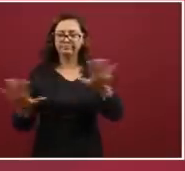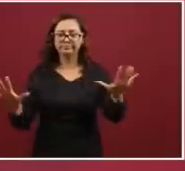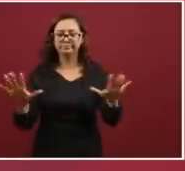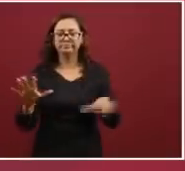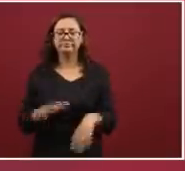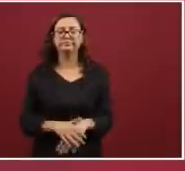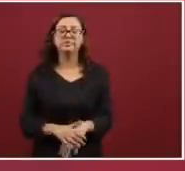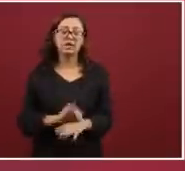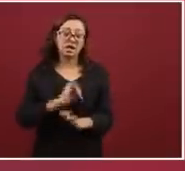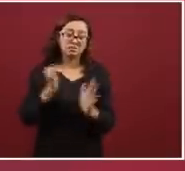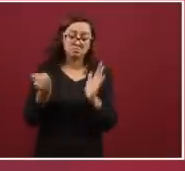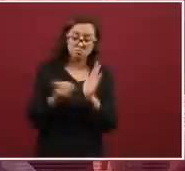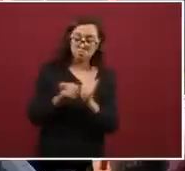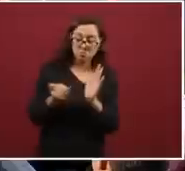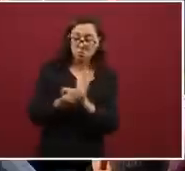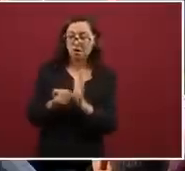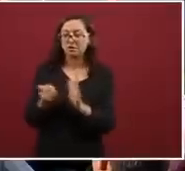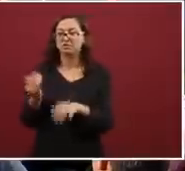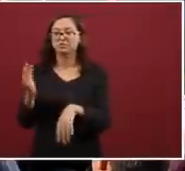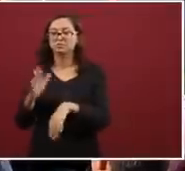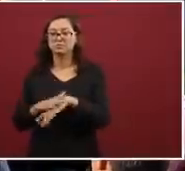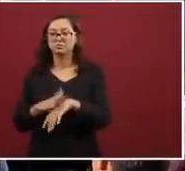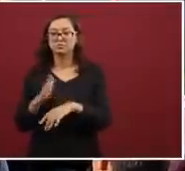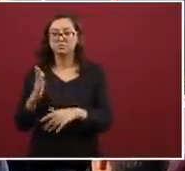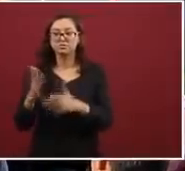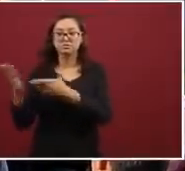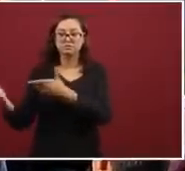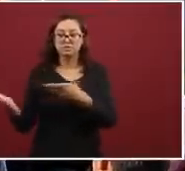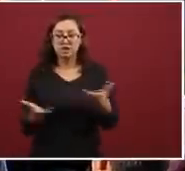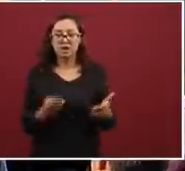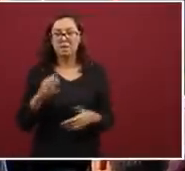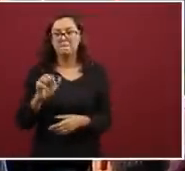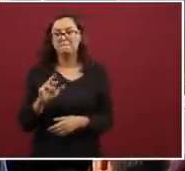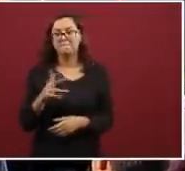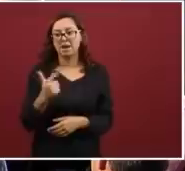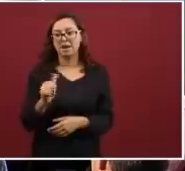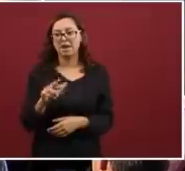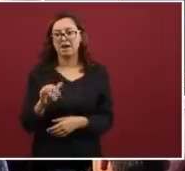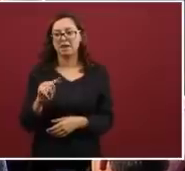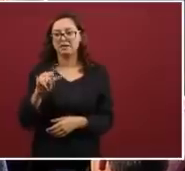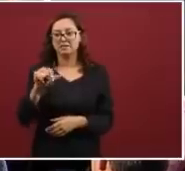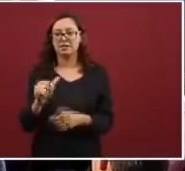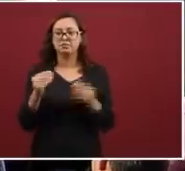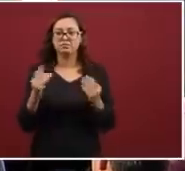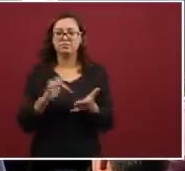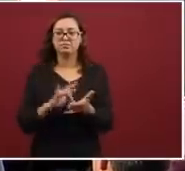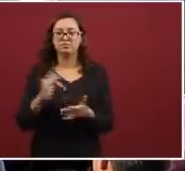impuestos y demás, ya le queda la palabra a Margarita. Gracias. Muchas gracias.